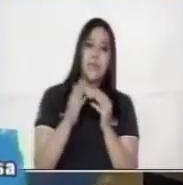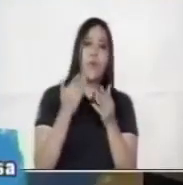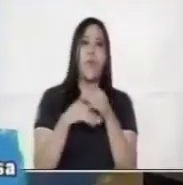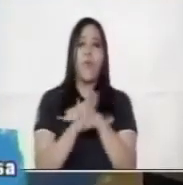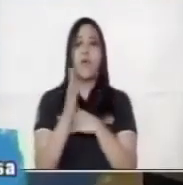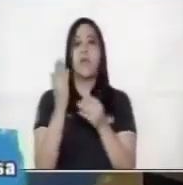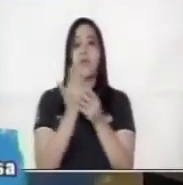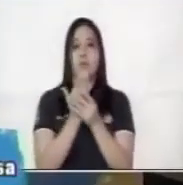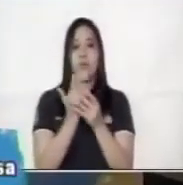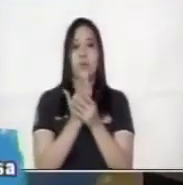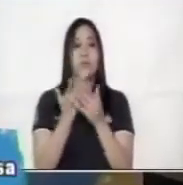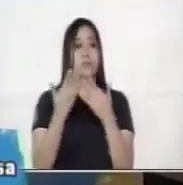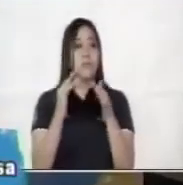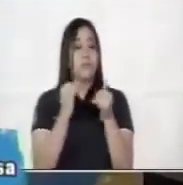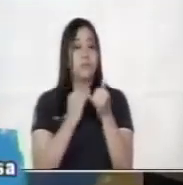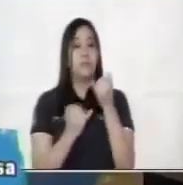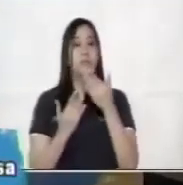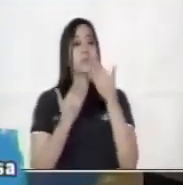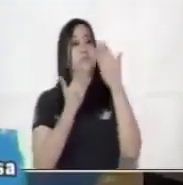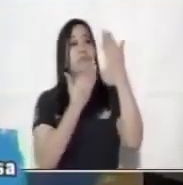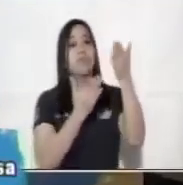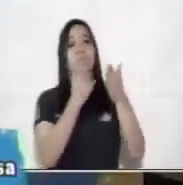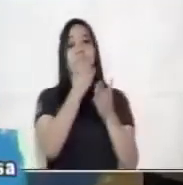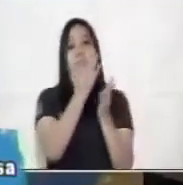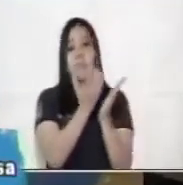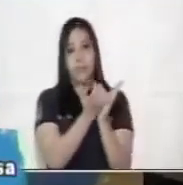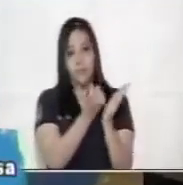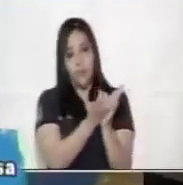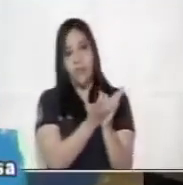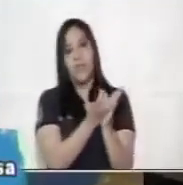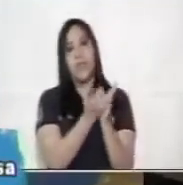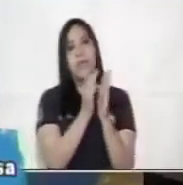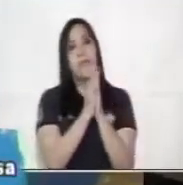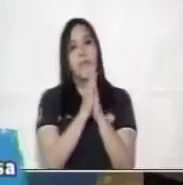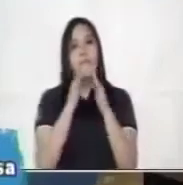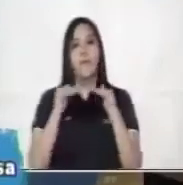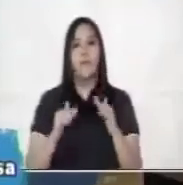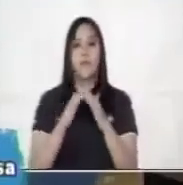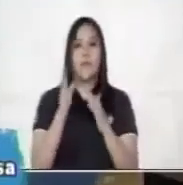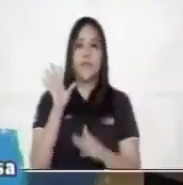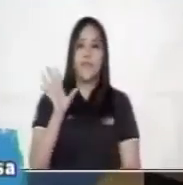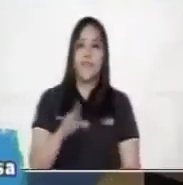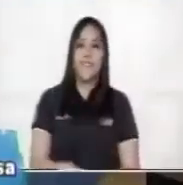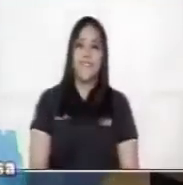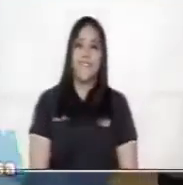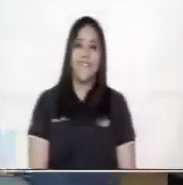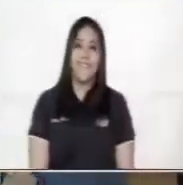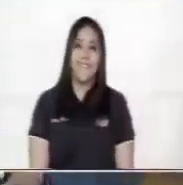vas a entregar en tu centro educativo. Y te recomendamos, quédate en casa. Hasta pronto.